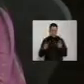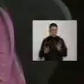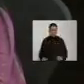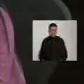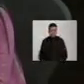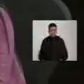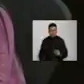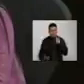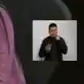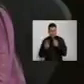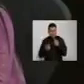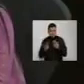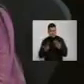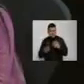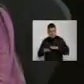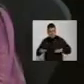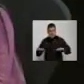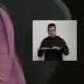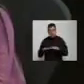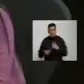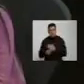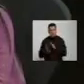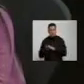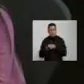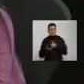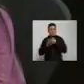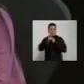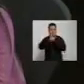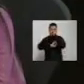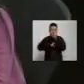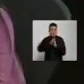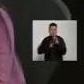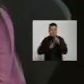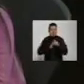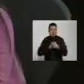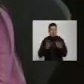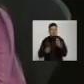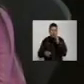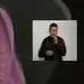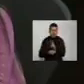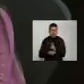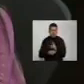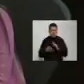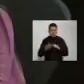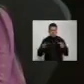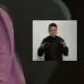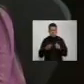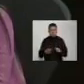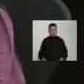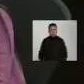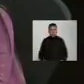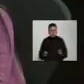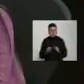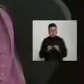allá de visitas al exterior y premios internacionales. Se requiere velar por la población civil